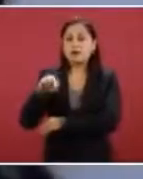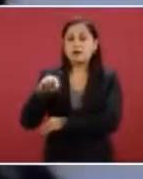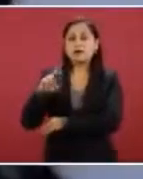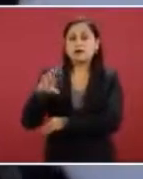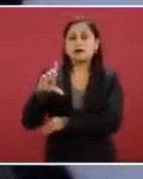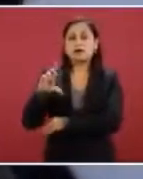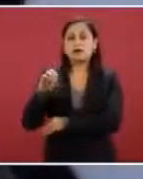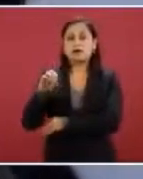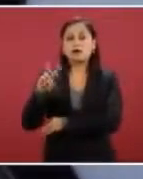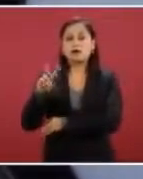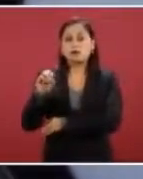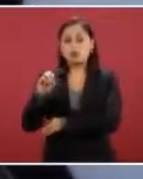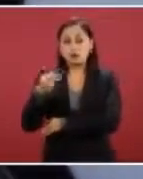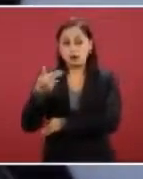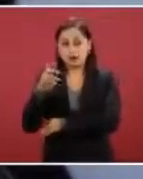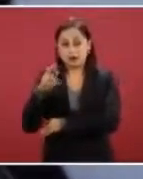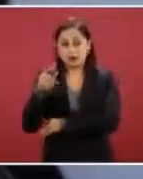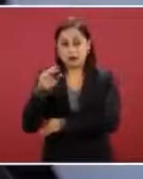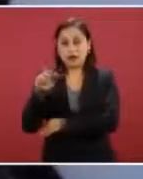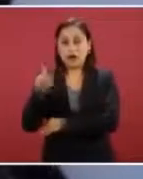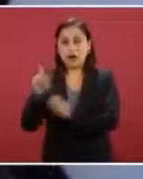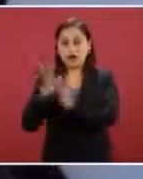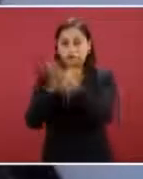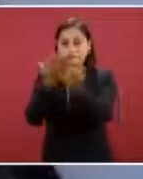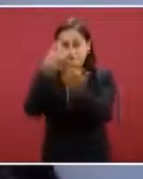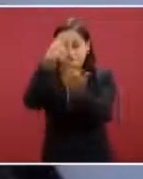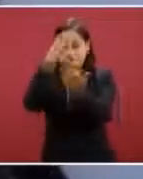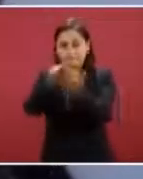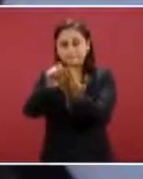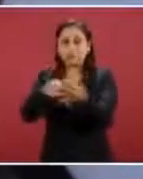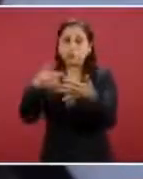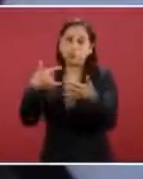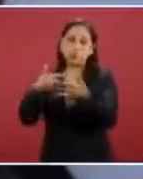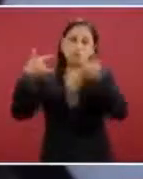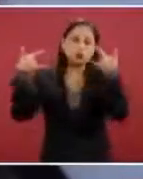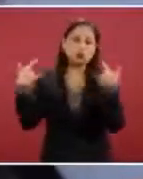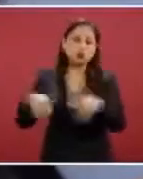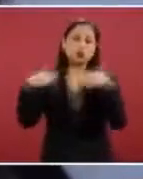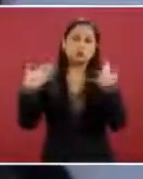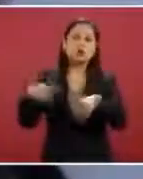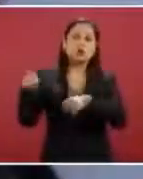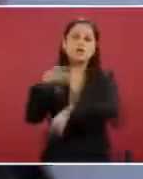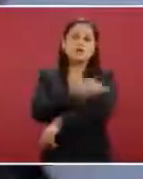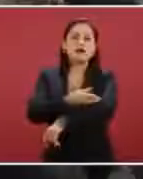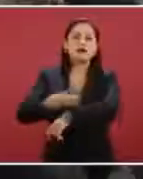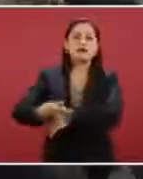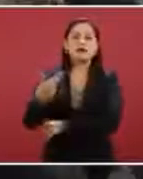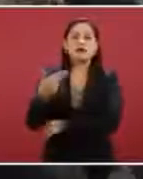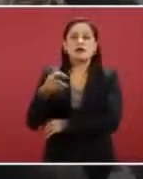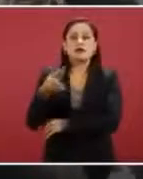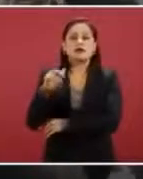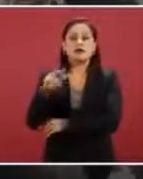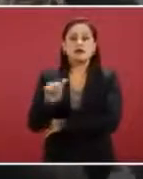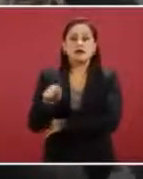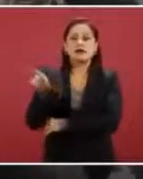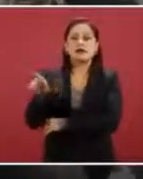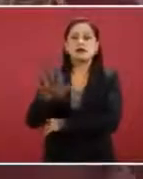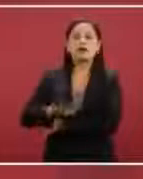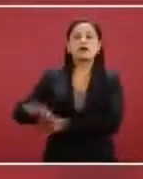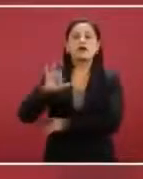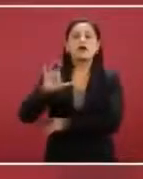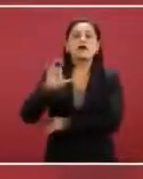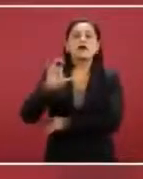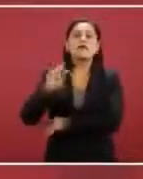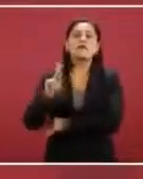una muy buena novela sobre la familia Herrera de Parral, Chihuahua. Es una novela